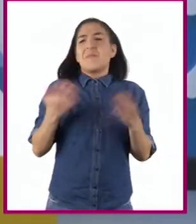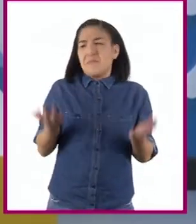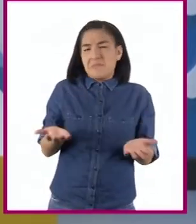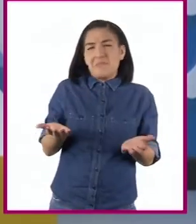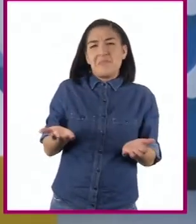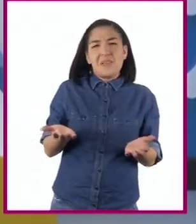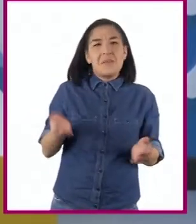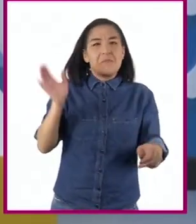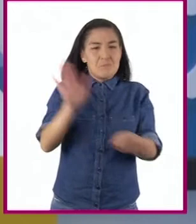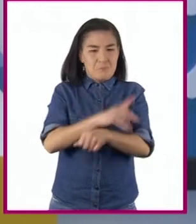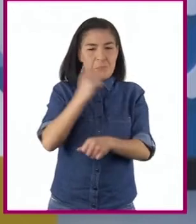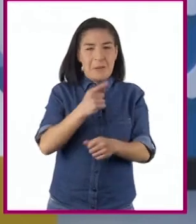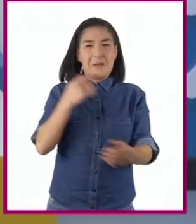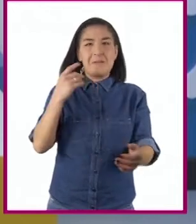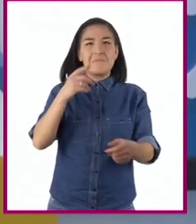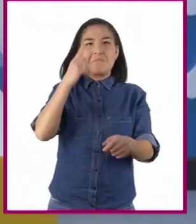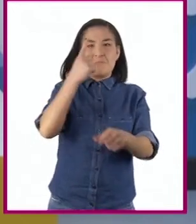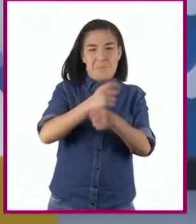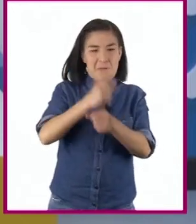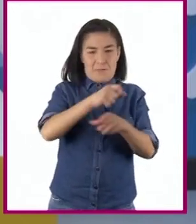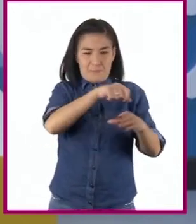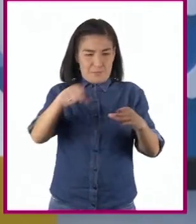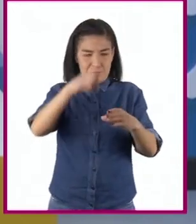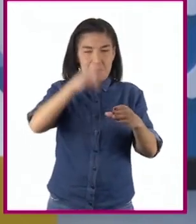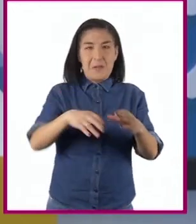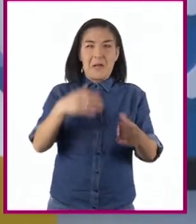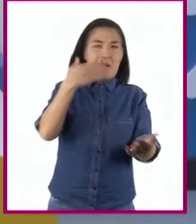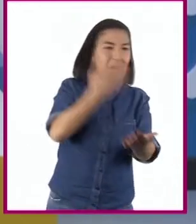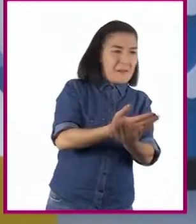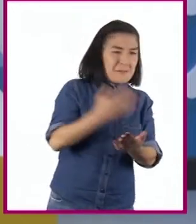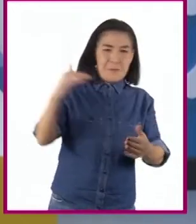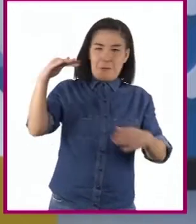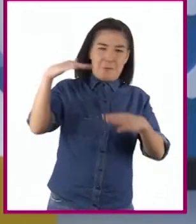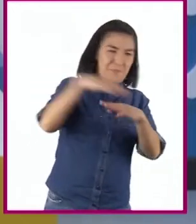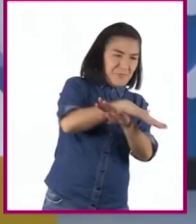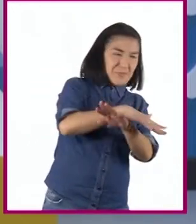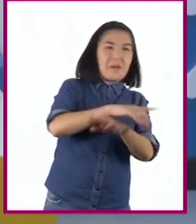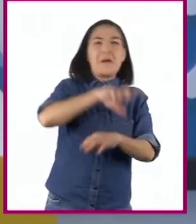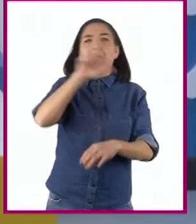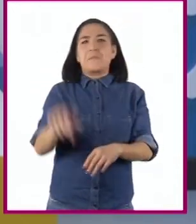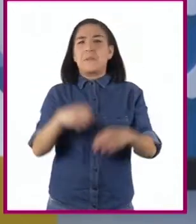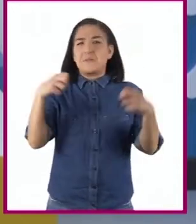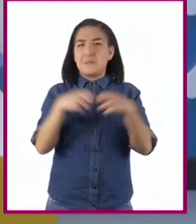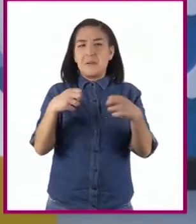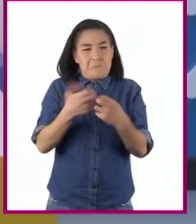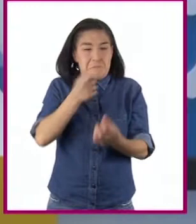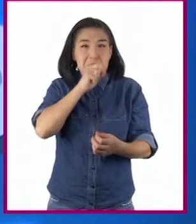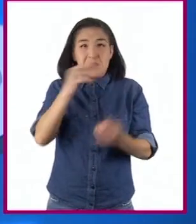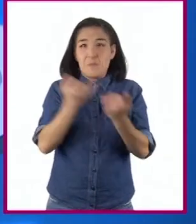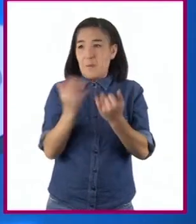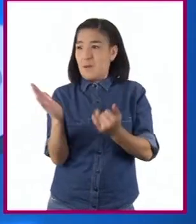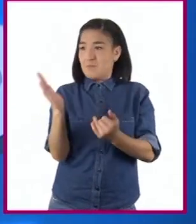¿Y por qué cayó primero el estuche y luego la goma, si ambos tuvieron el mismo cambio en la inclinación?